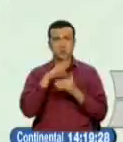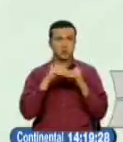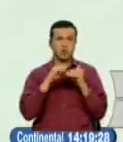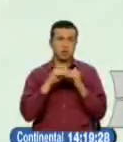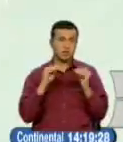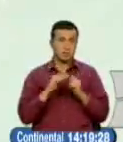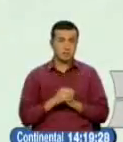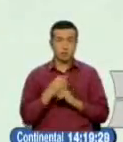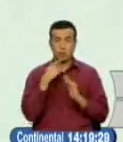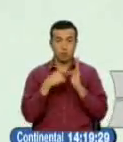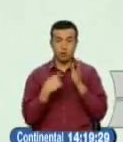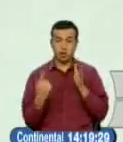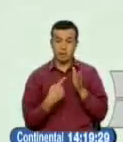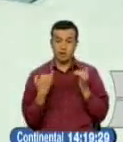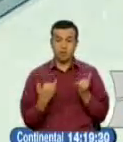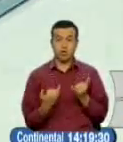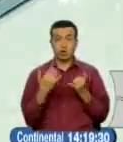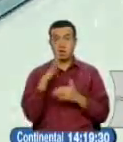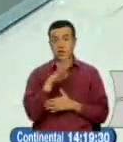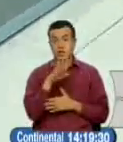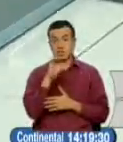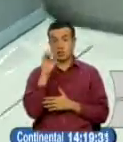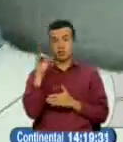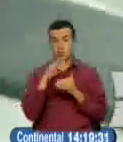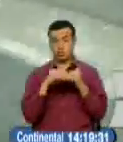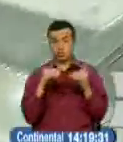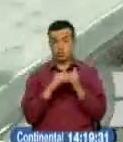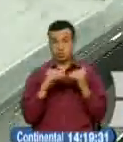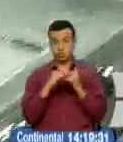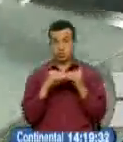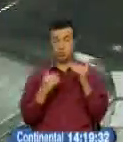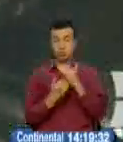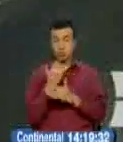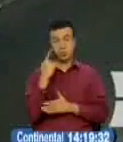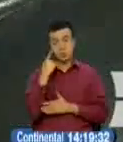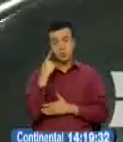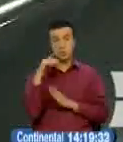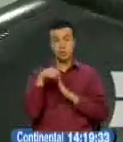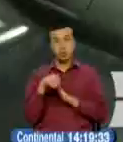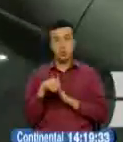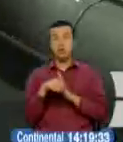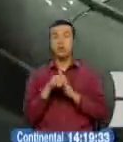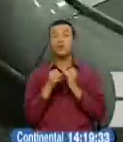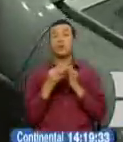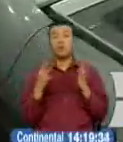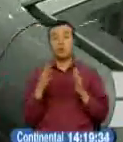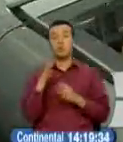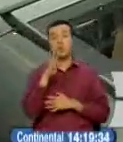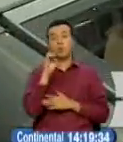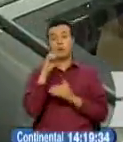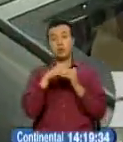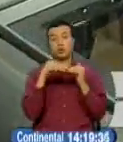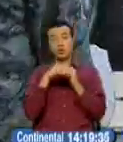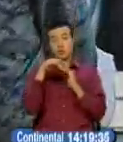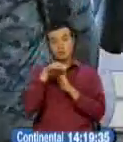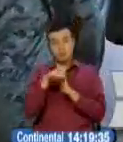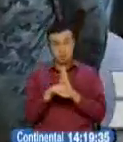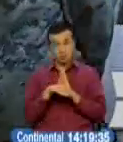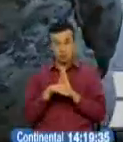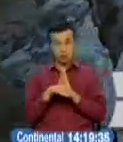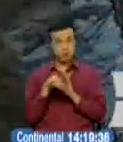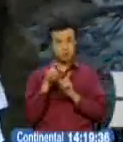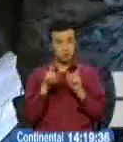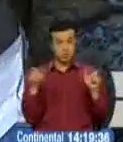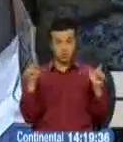$265. Por ejemplo, una lavadora que actualmente cuesta $500, su nuevo valor podría representar una rebaja de hasta $40. Motivo por el